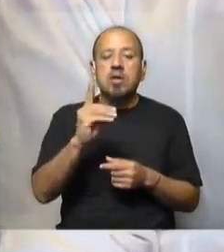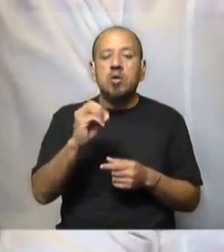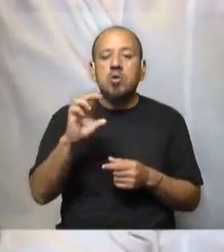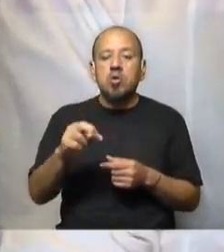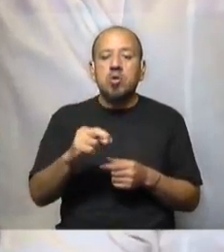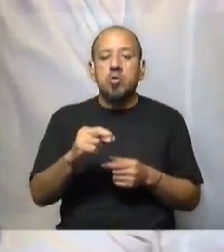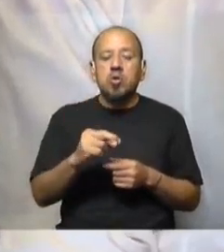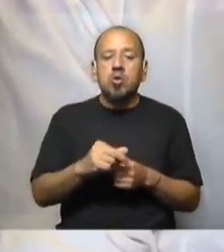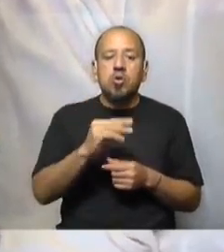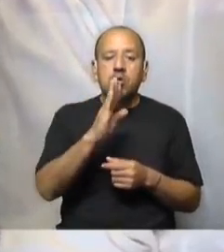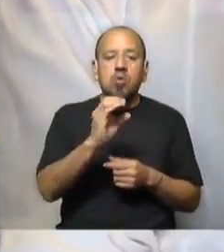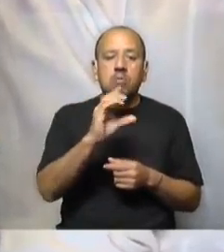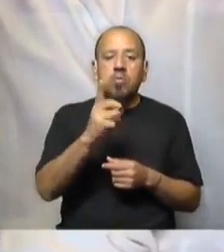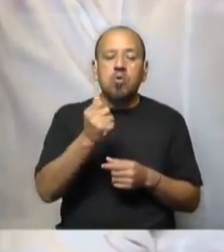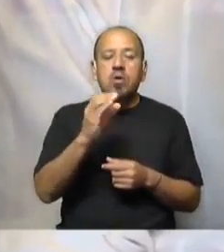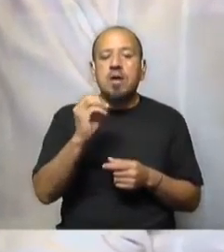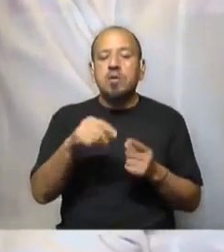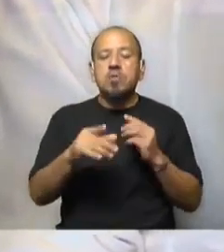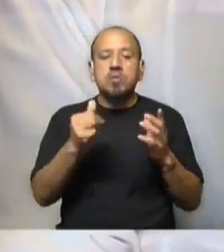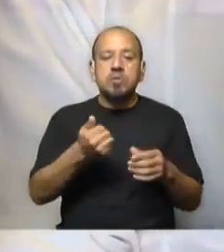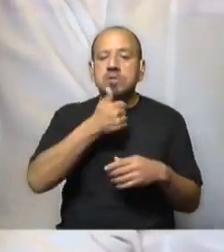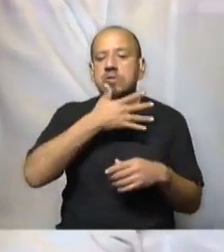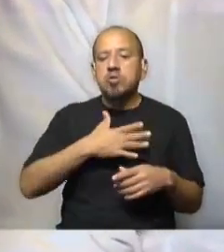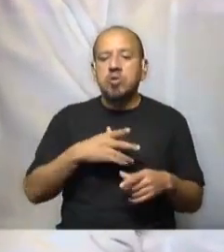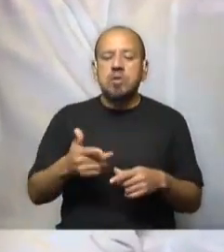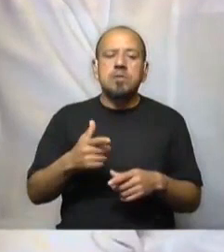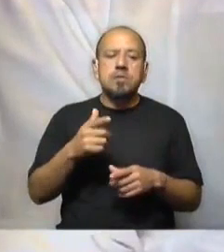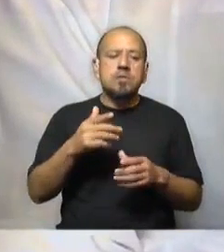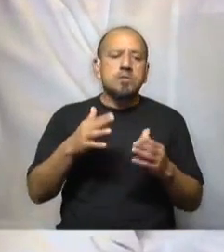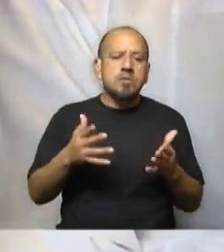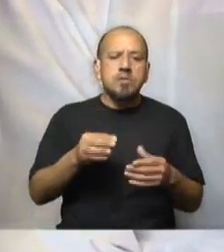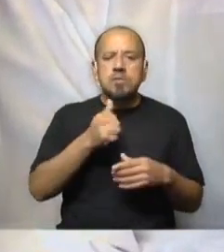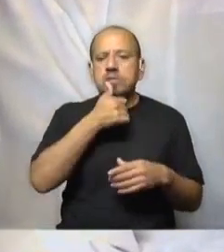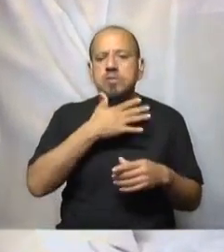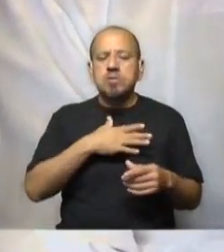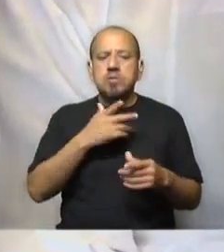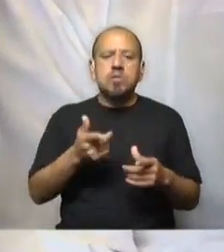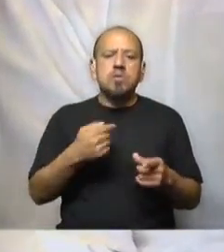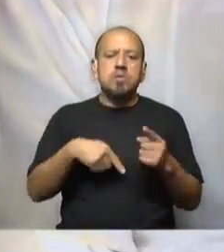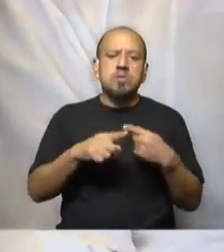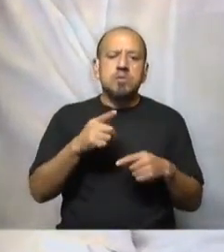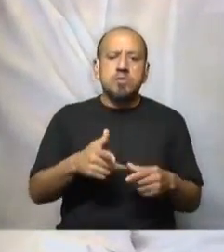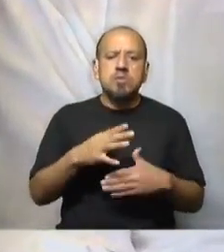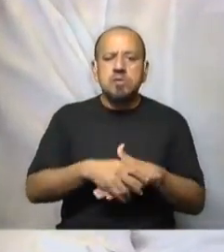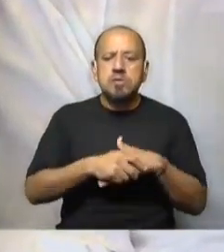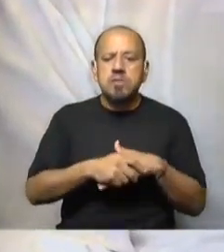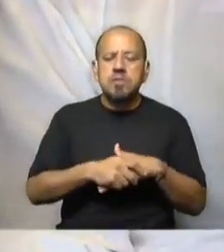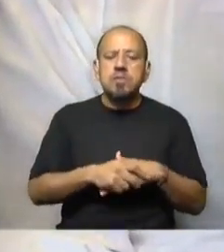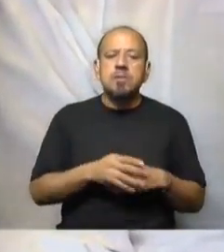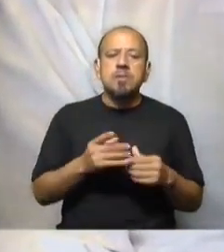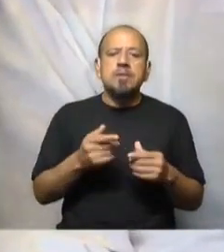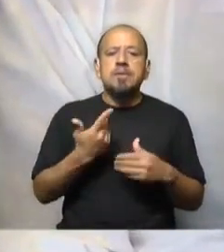es una conjunción de historias, de historias de supervivencia, de amistad,